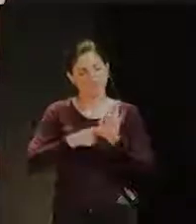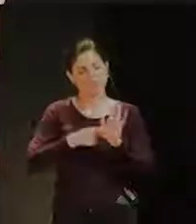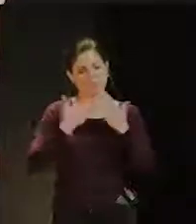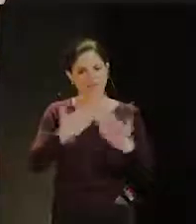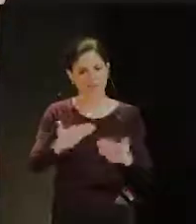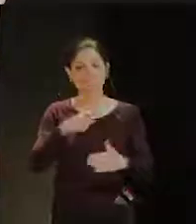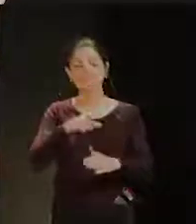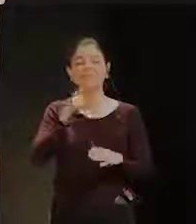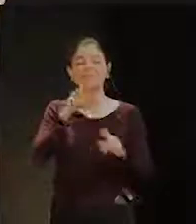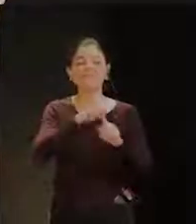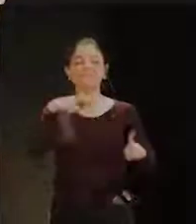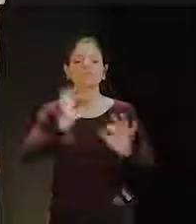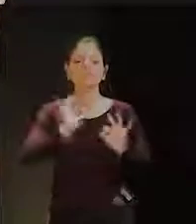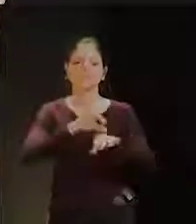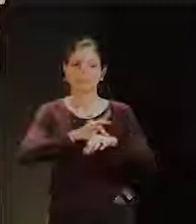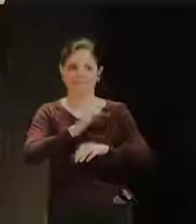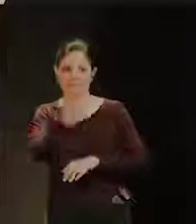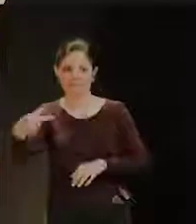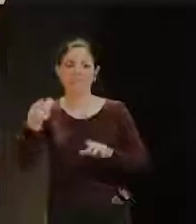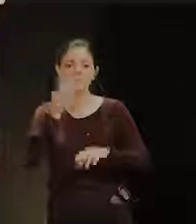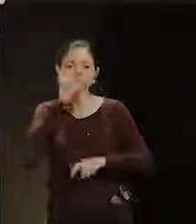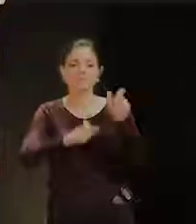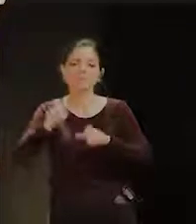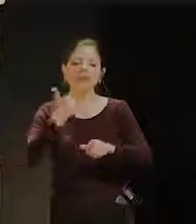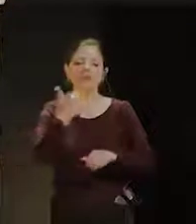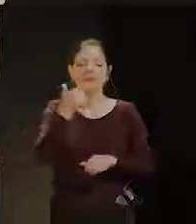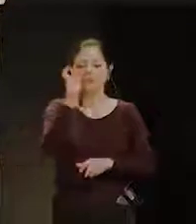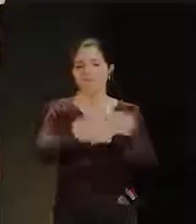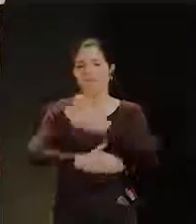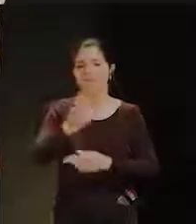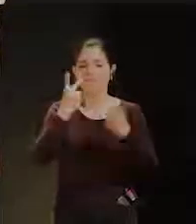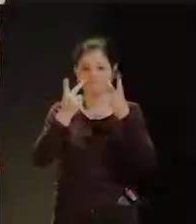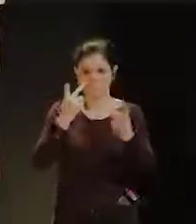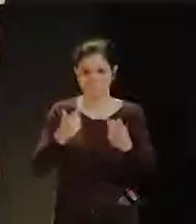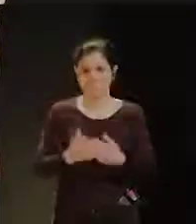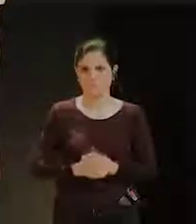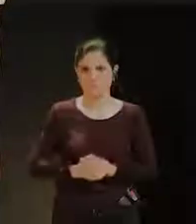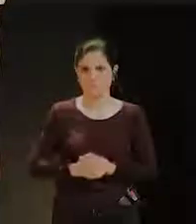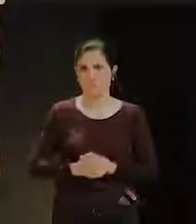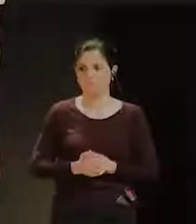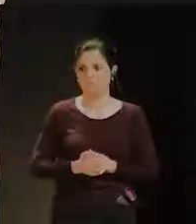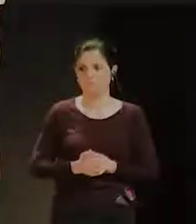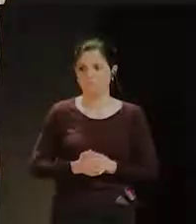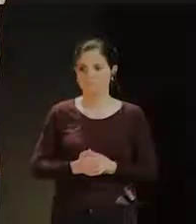ley desde el punto de vista diagnóstico y también personas con algún tipo de discapacidad visual.